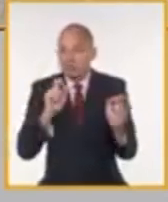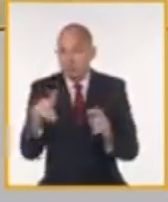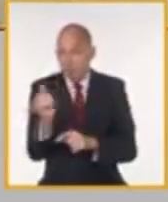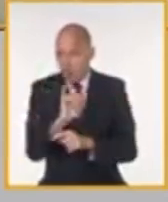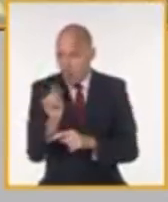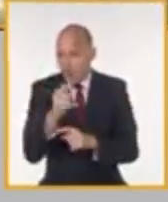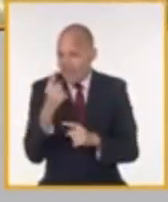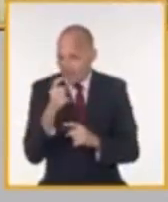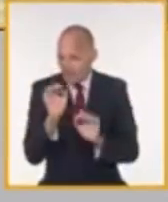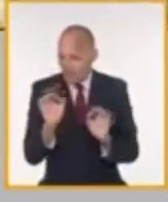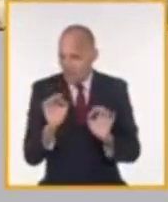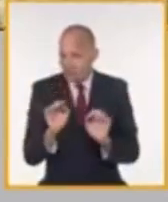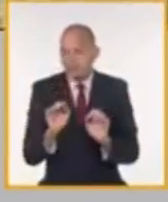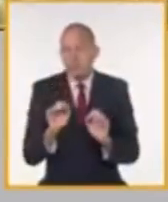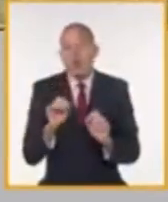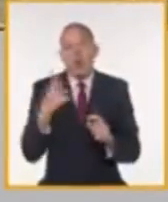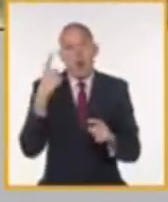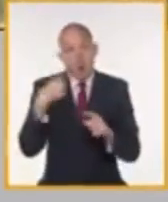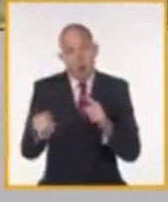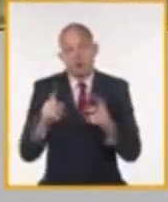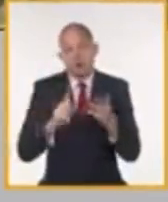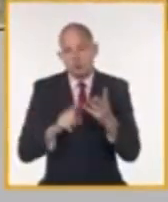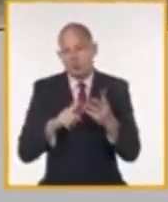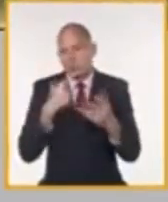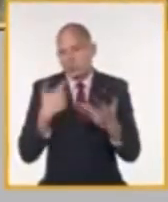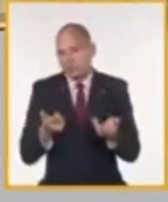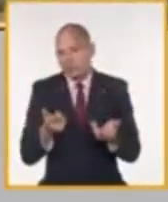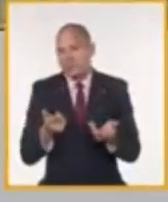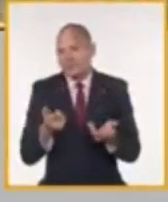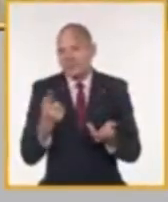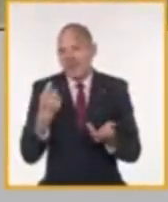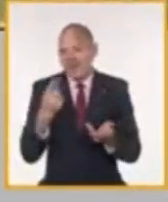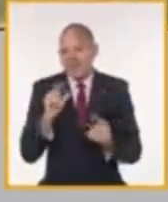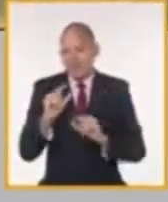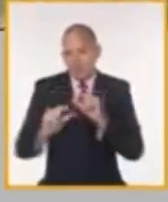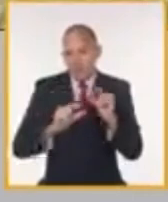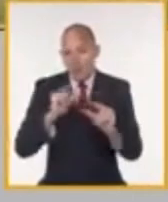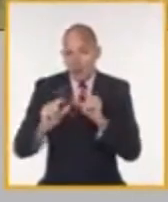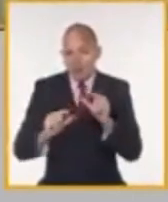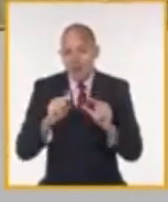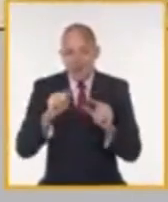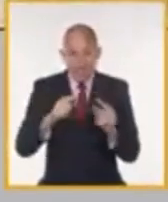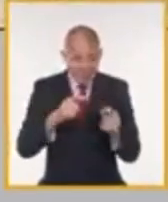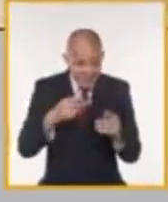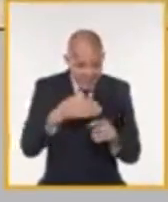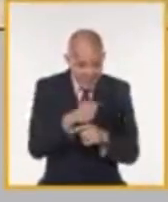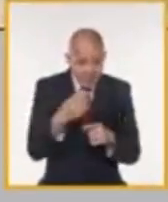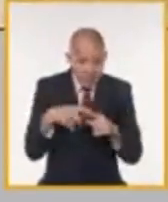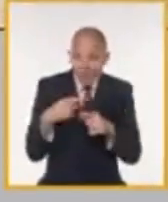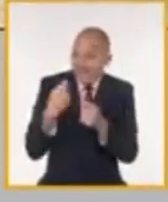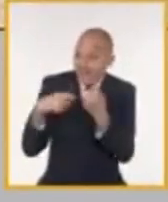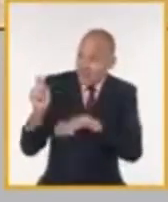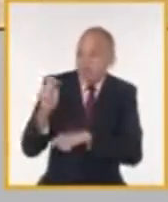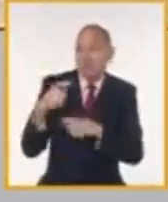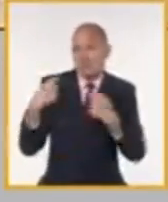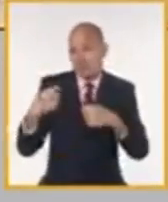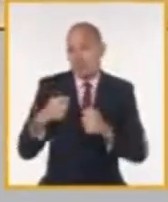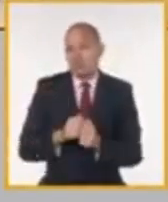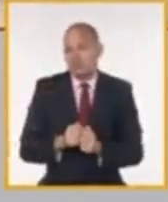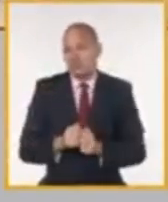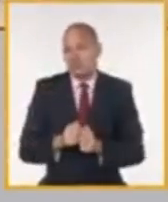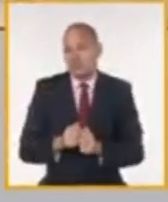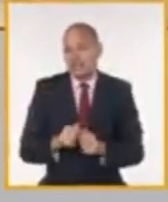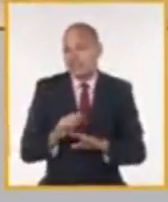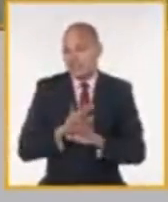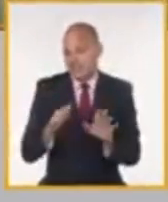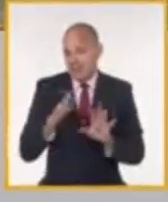Y no por último, menos importante, que se logre incrementar las exportaciones a partir de su diversificación, siendo esto, que